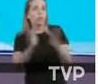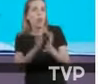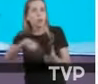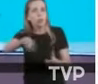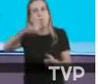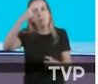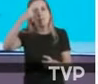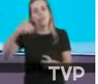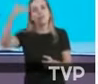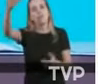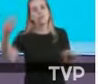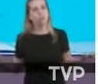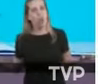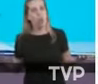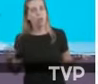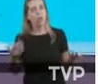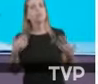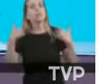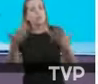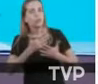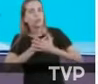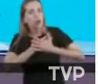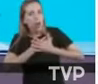pensando en el futuro. Así que una vez más, de